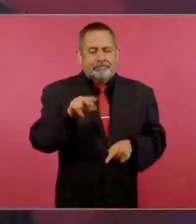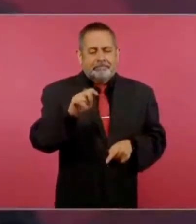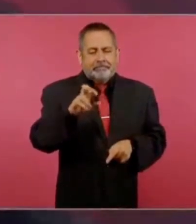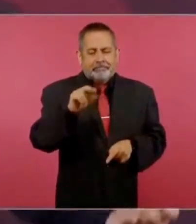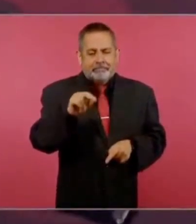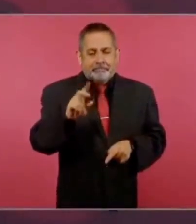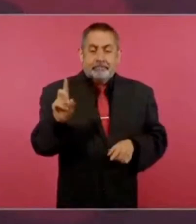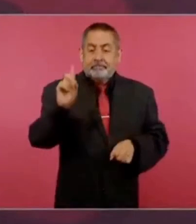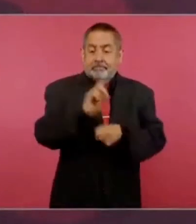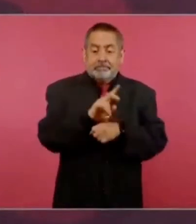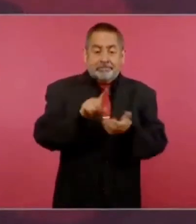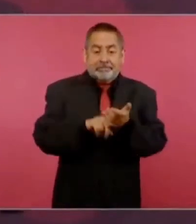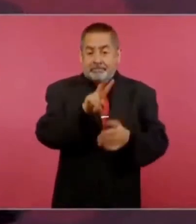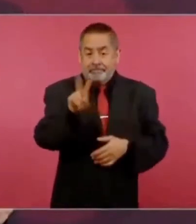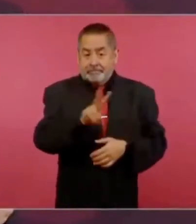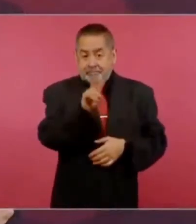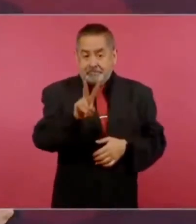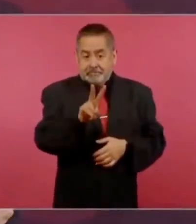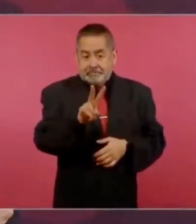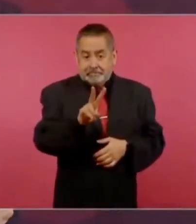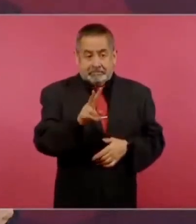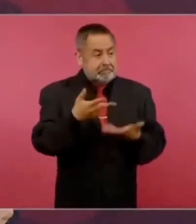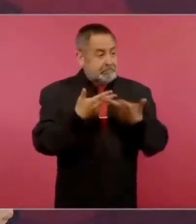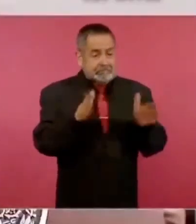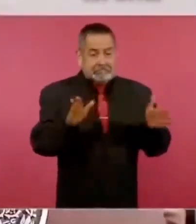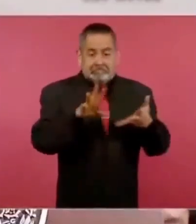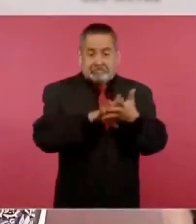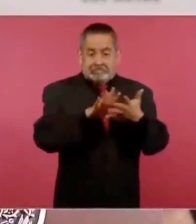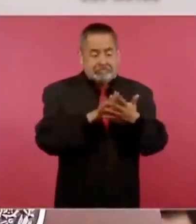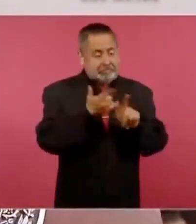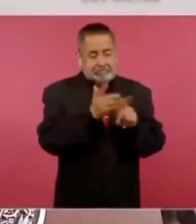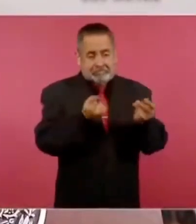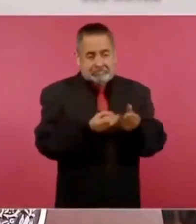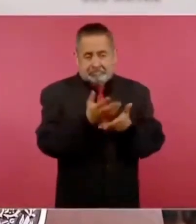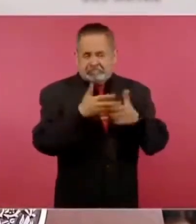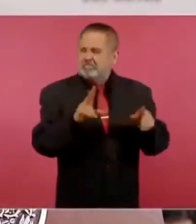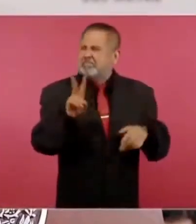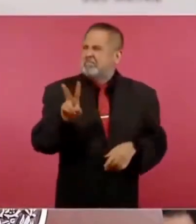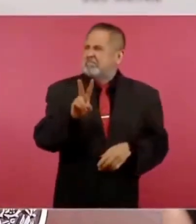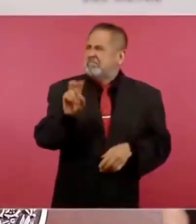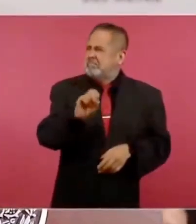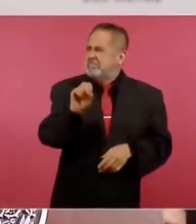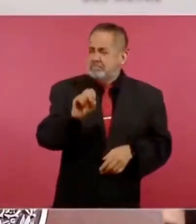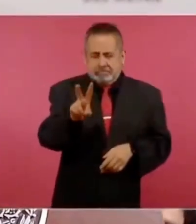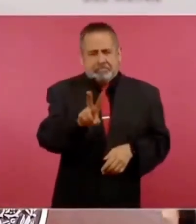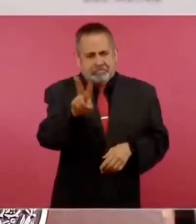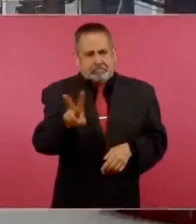Fue un viernes o un sábado. Un viernes.